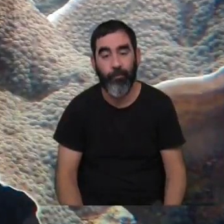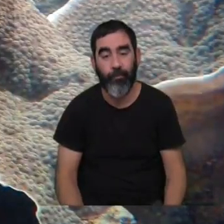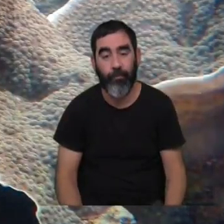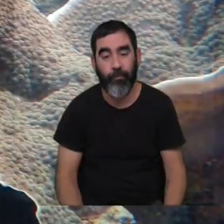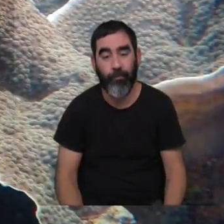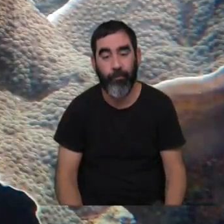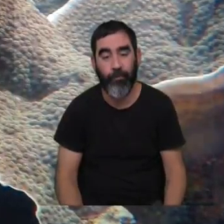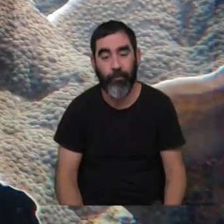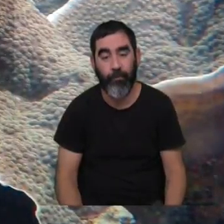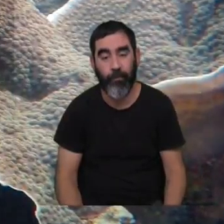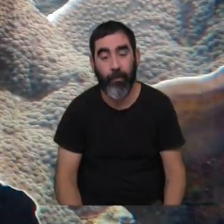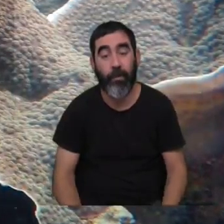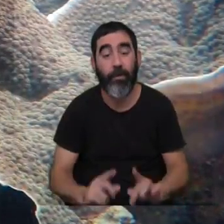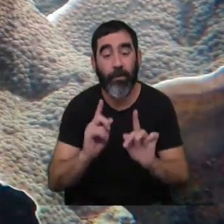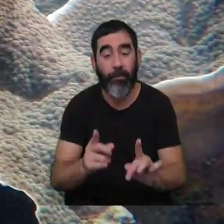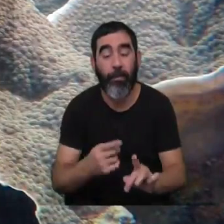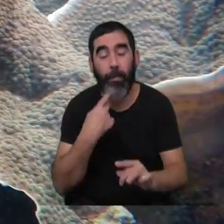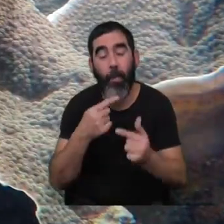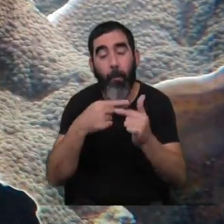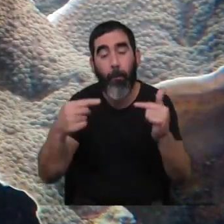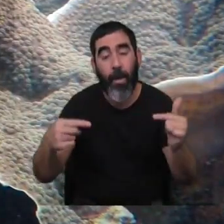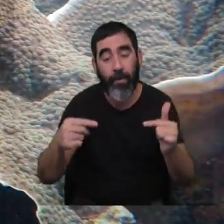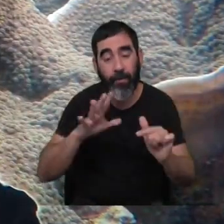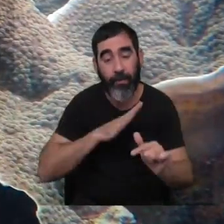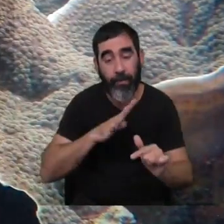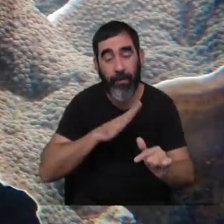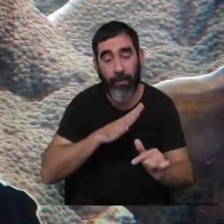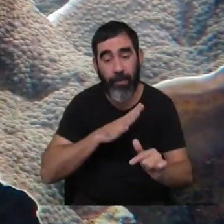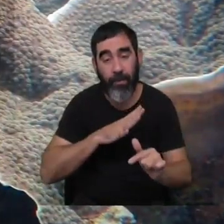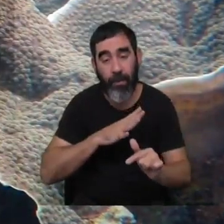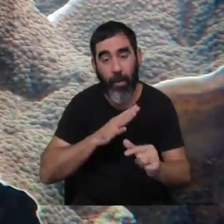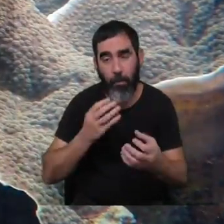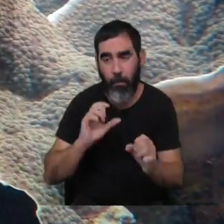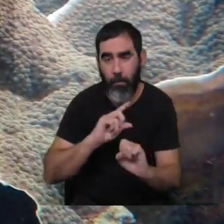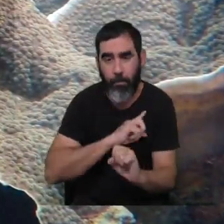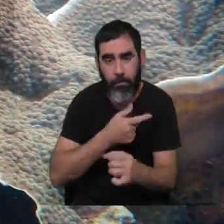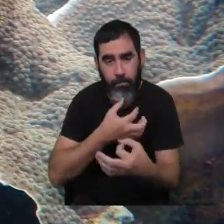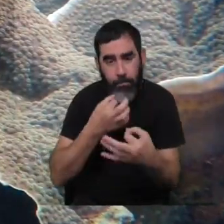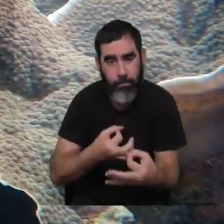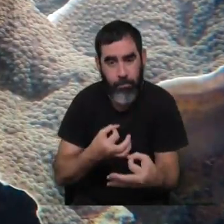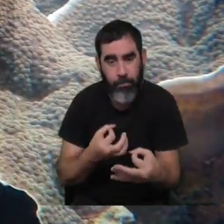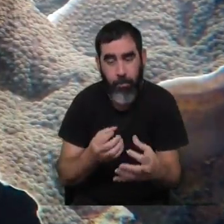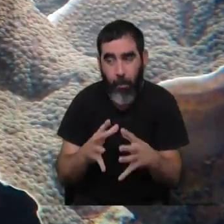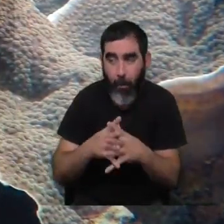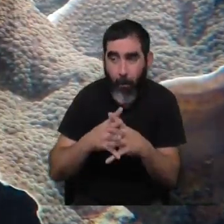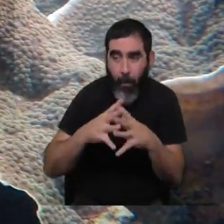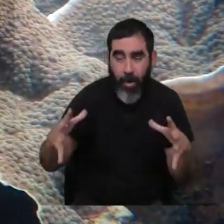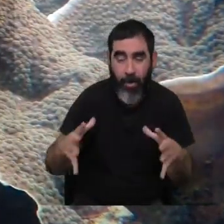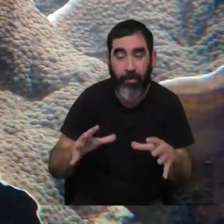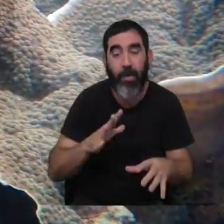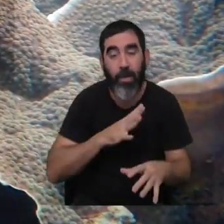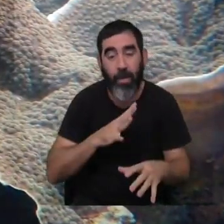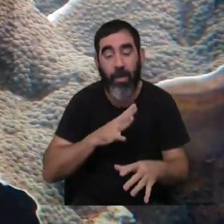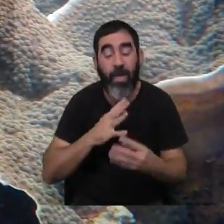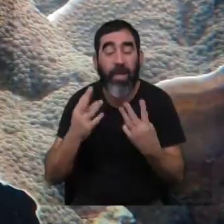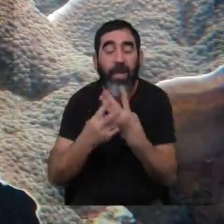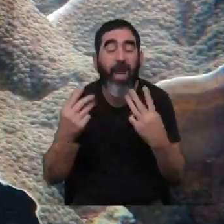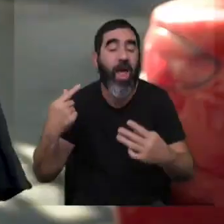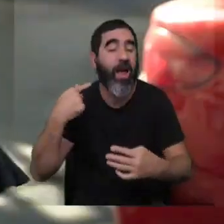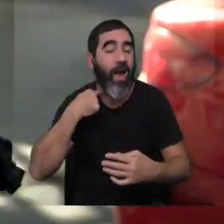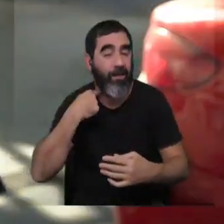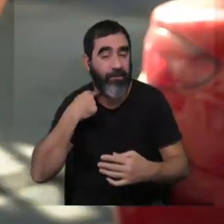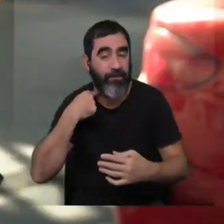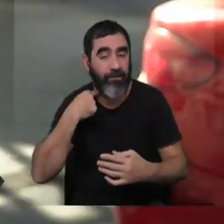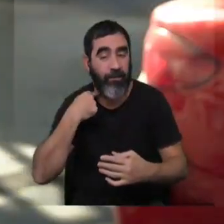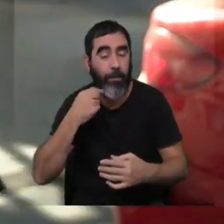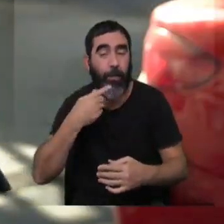Después, por ejemplo, si tenemos una materia orgánica que tiene más cuerpo, es de un mayor porte, esos generan en general gas. Y por ejemplo,